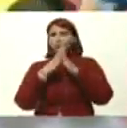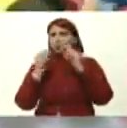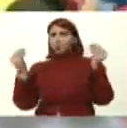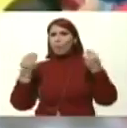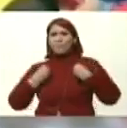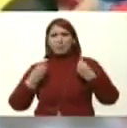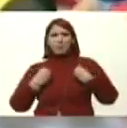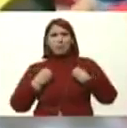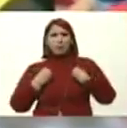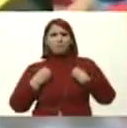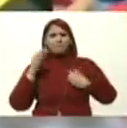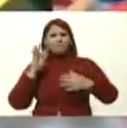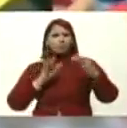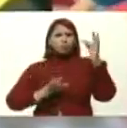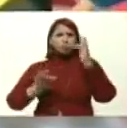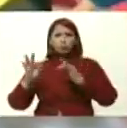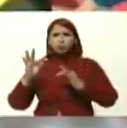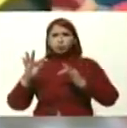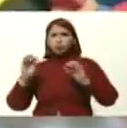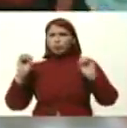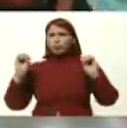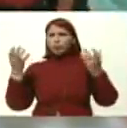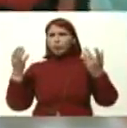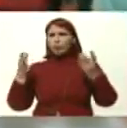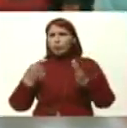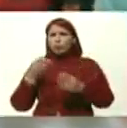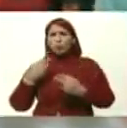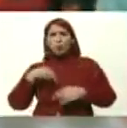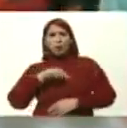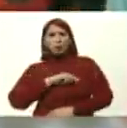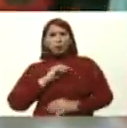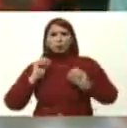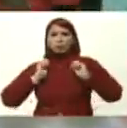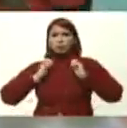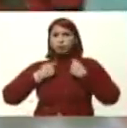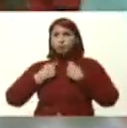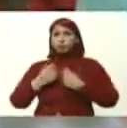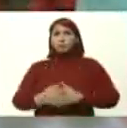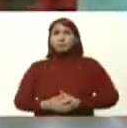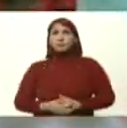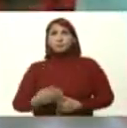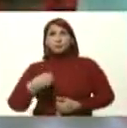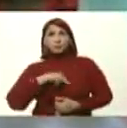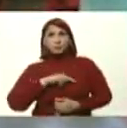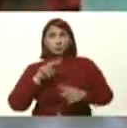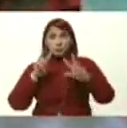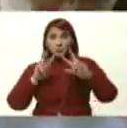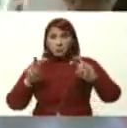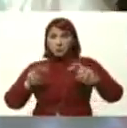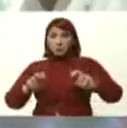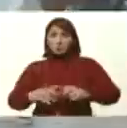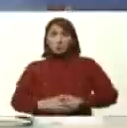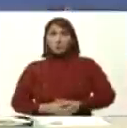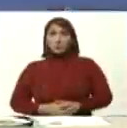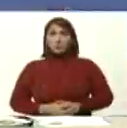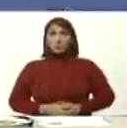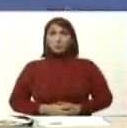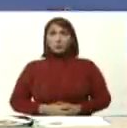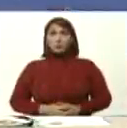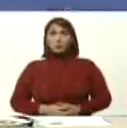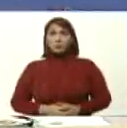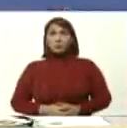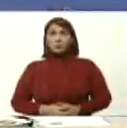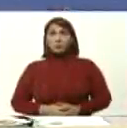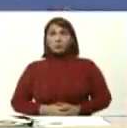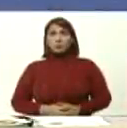fórmula mágica de nuestro gran Aristóbulis Turis. Bueno, estamos revisando. Están